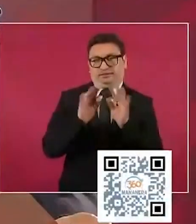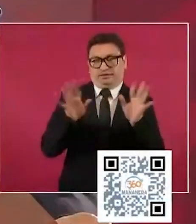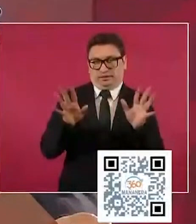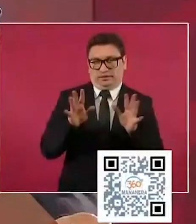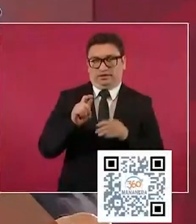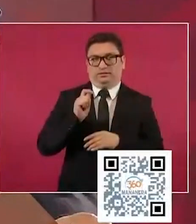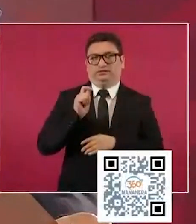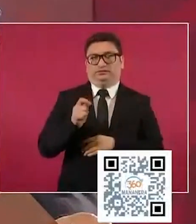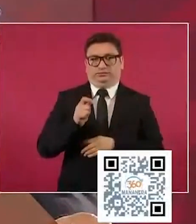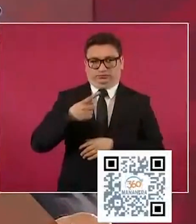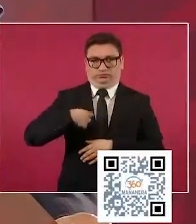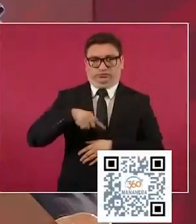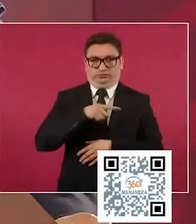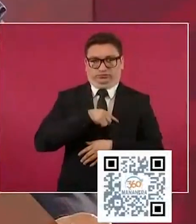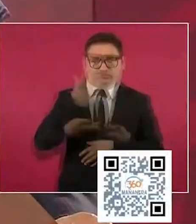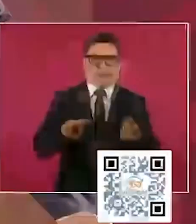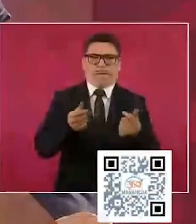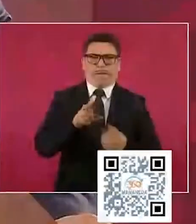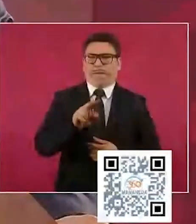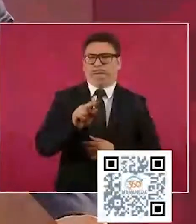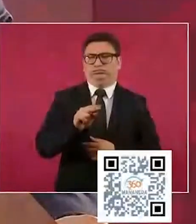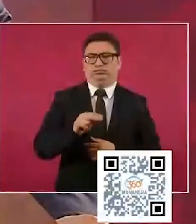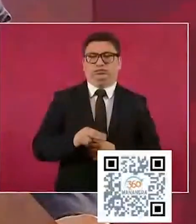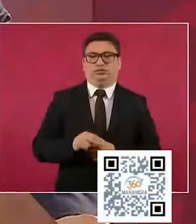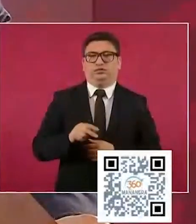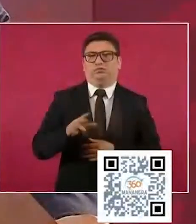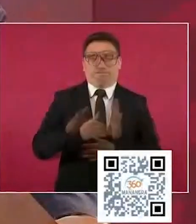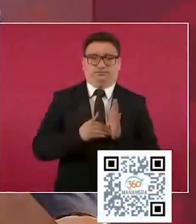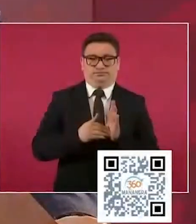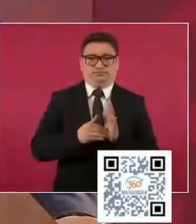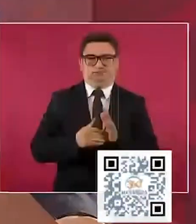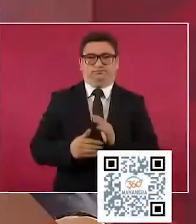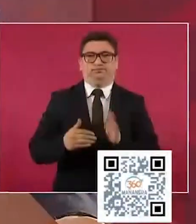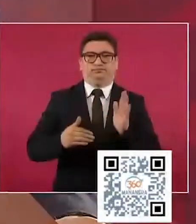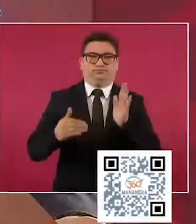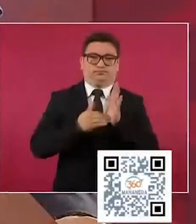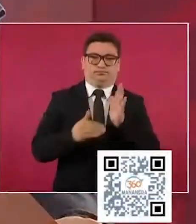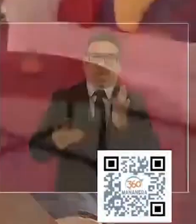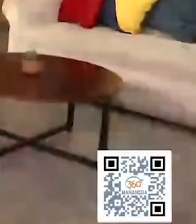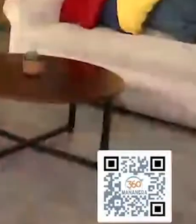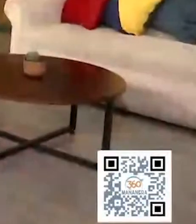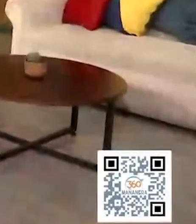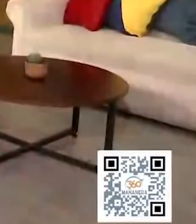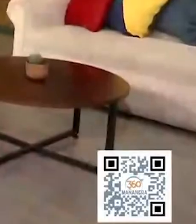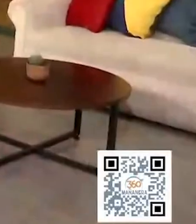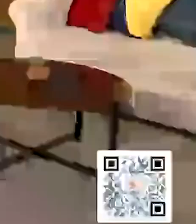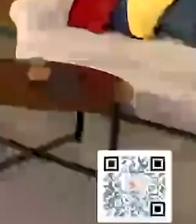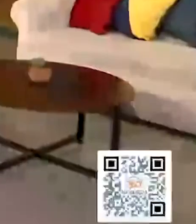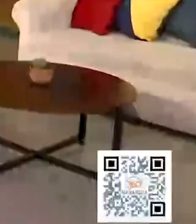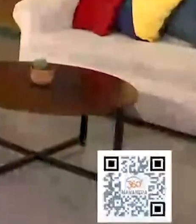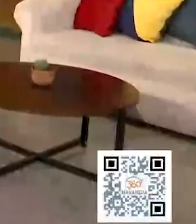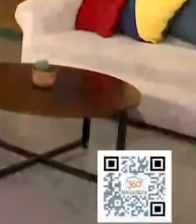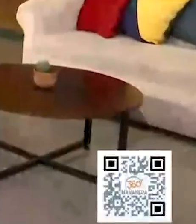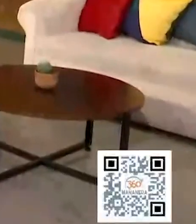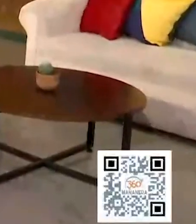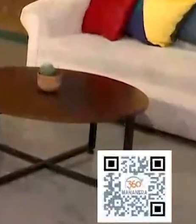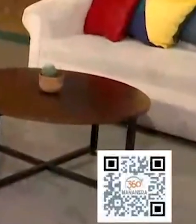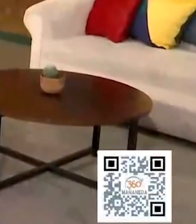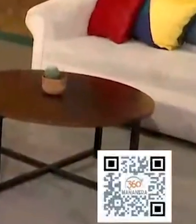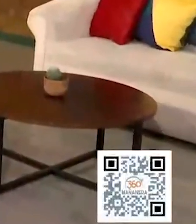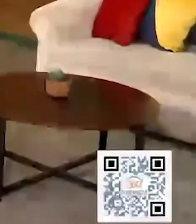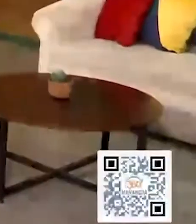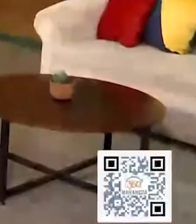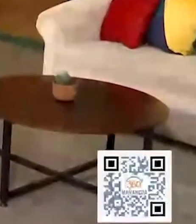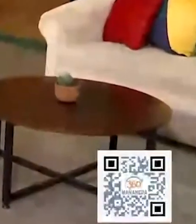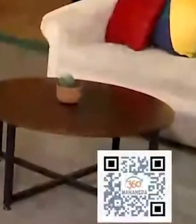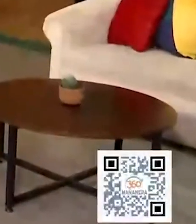una inversión que no gasto de 20,000,000,000 de pesos. En esa amplia reflexión, el presidente añade